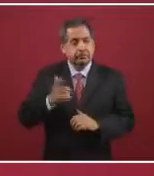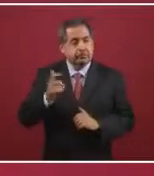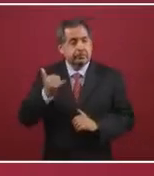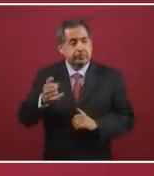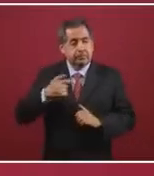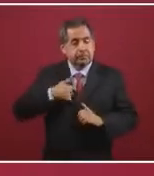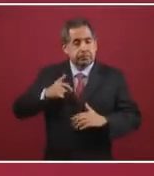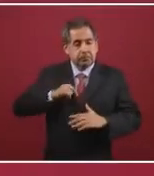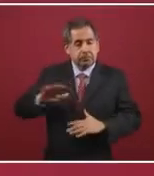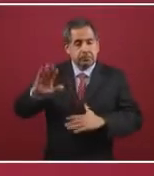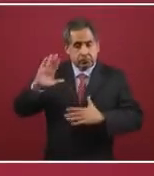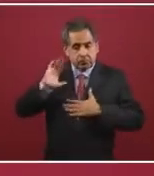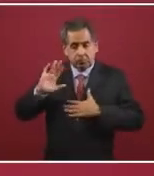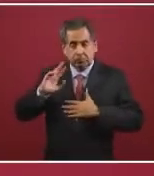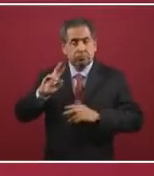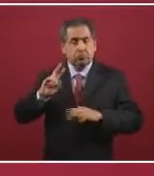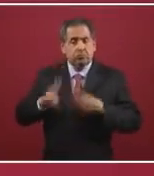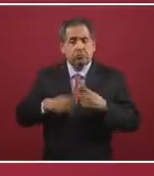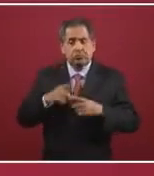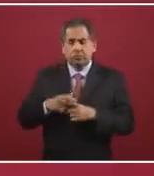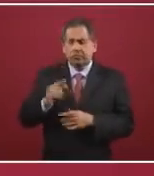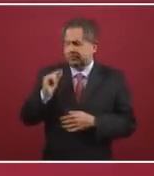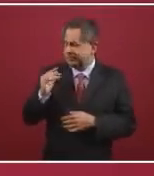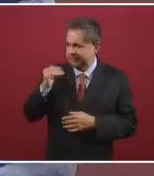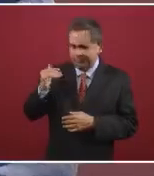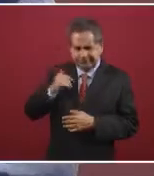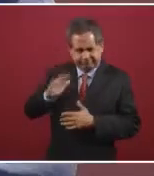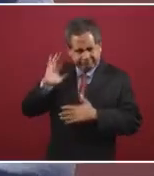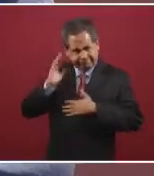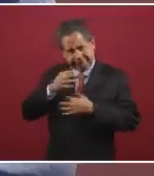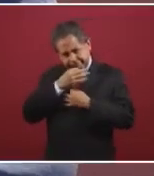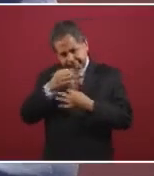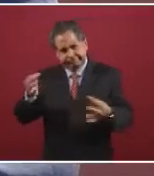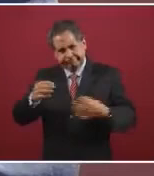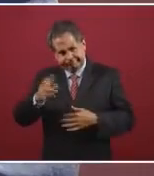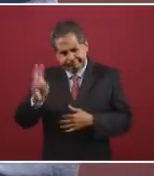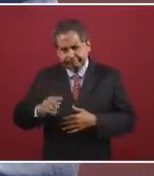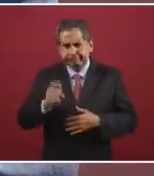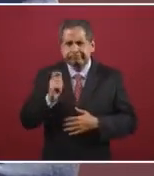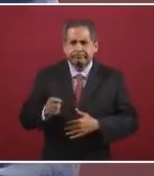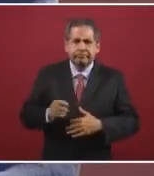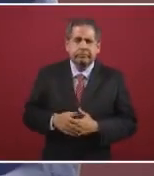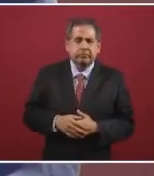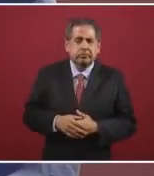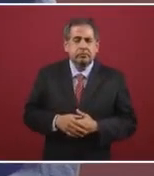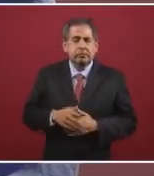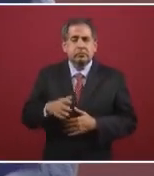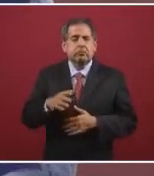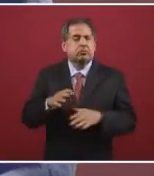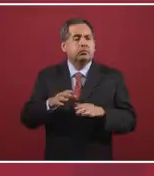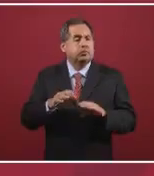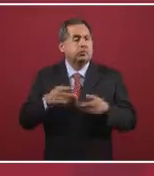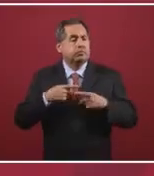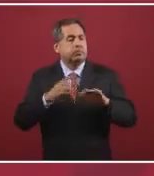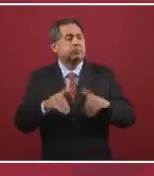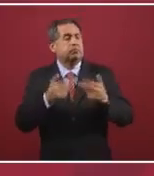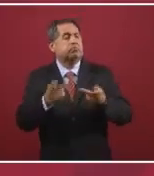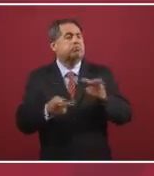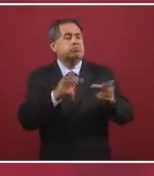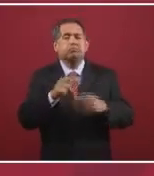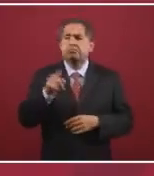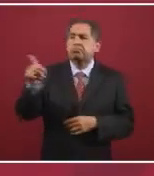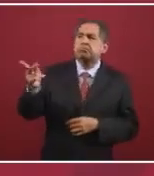compromiso que acabo de hacer y refrendo en esta